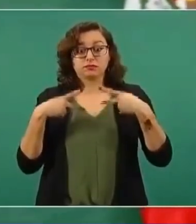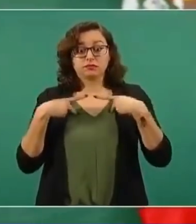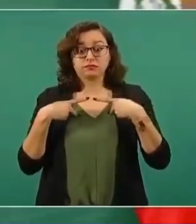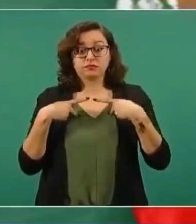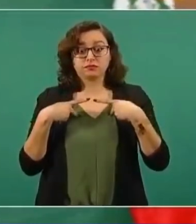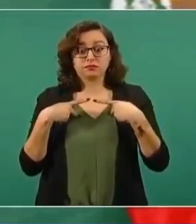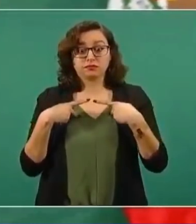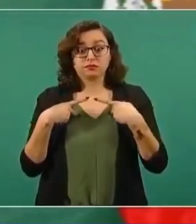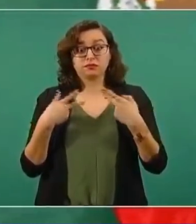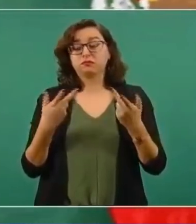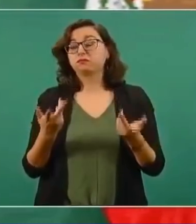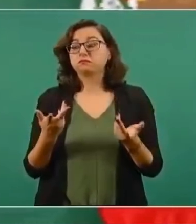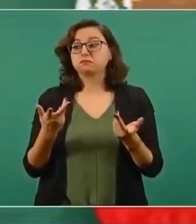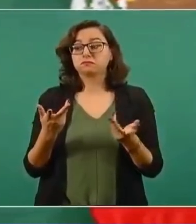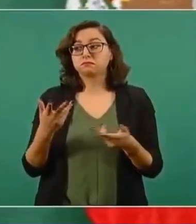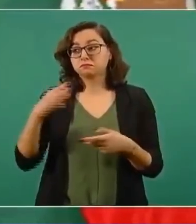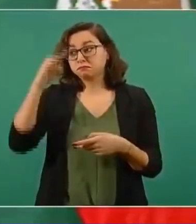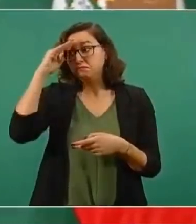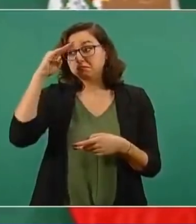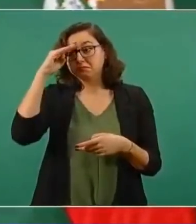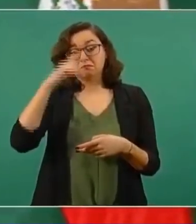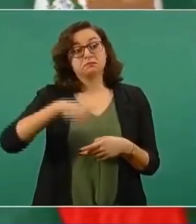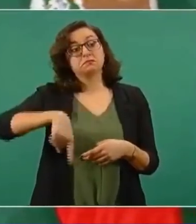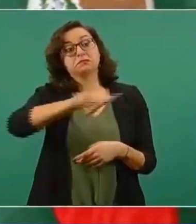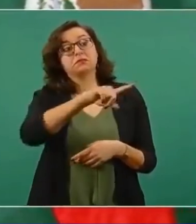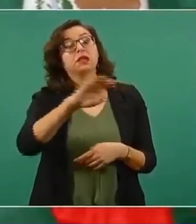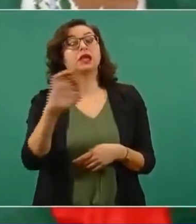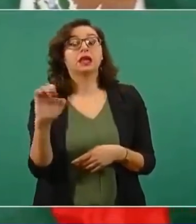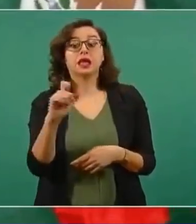que se juzgue a los